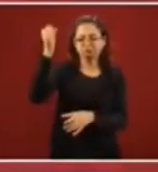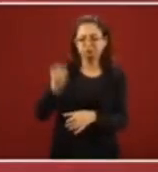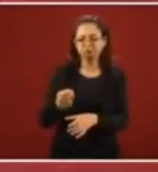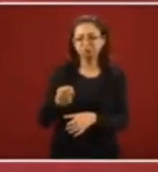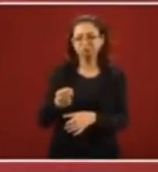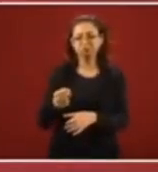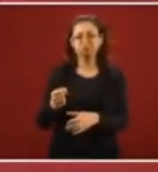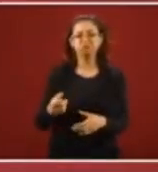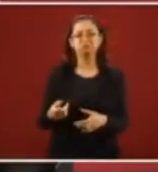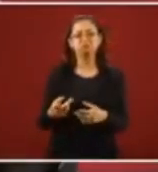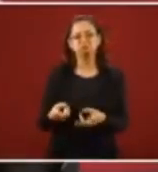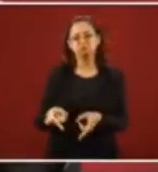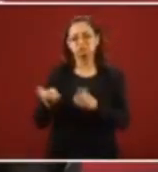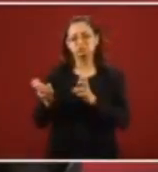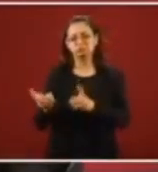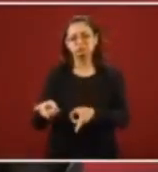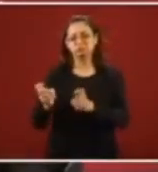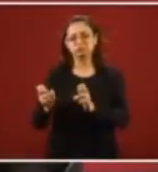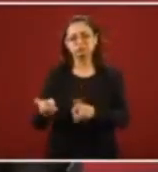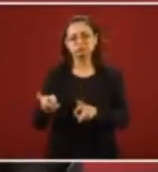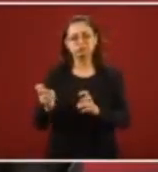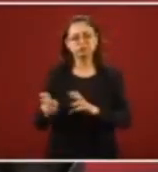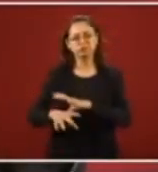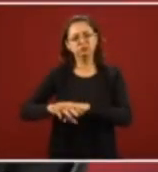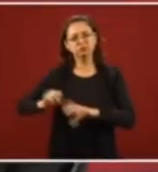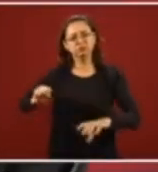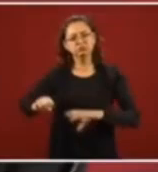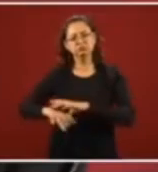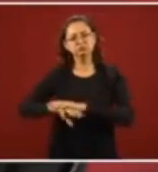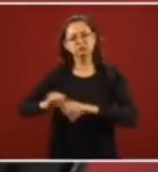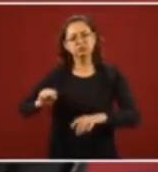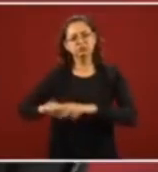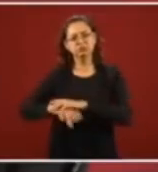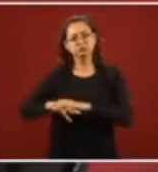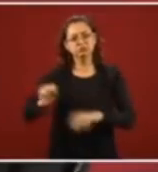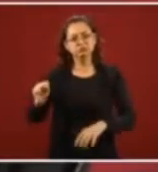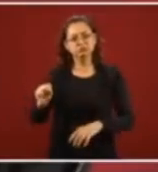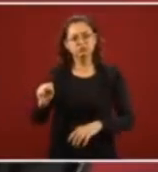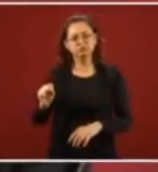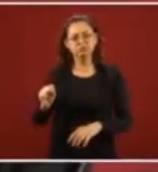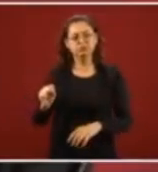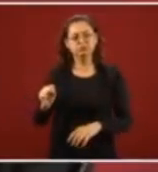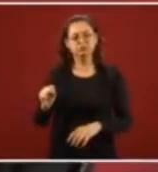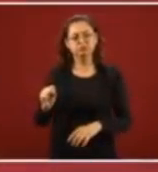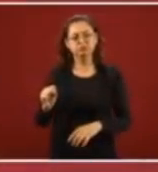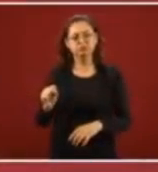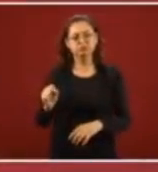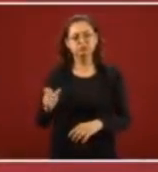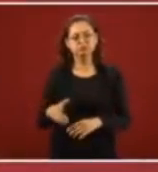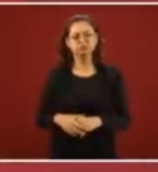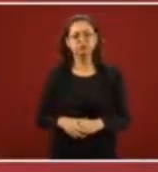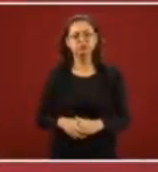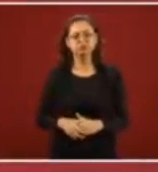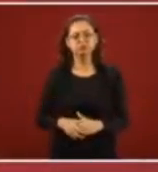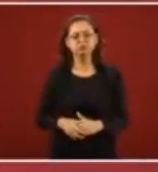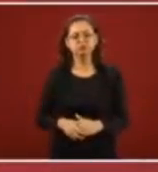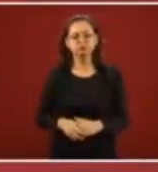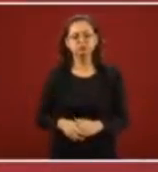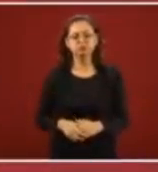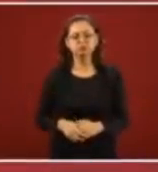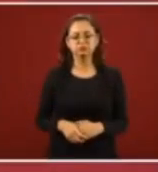extraer gasolina, los jefes,